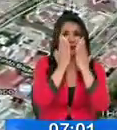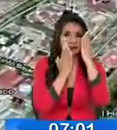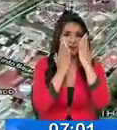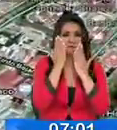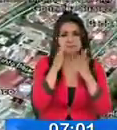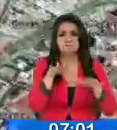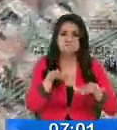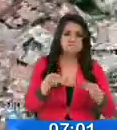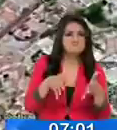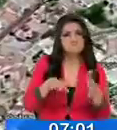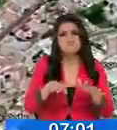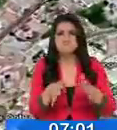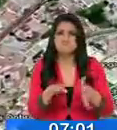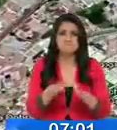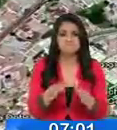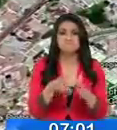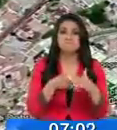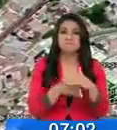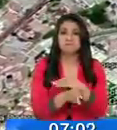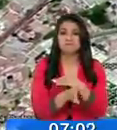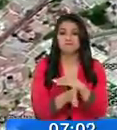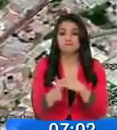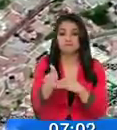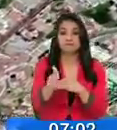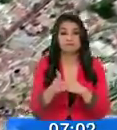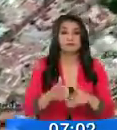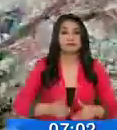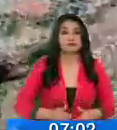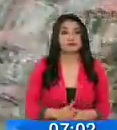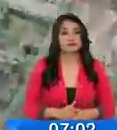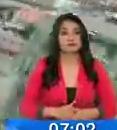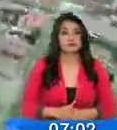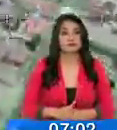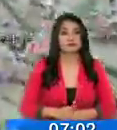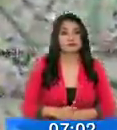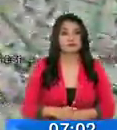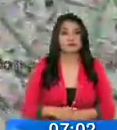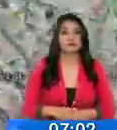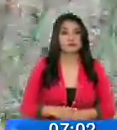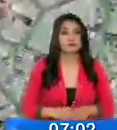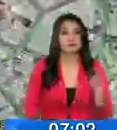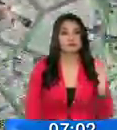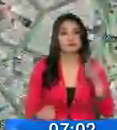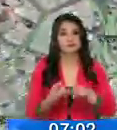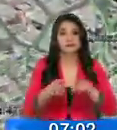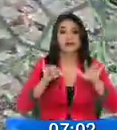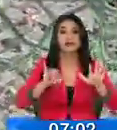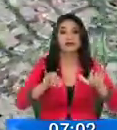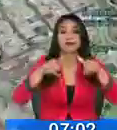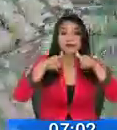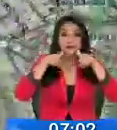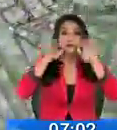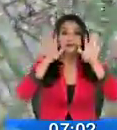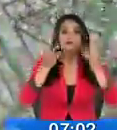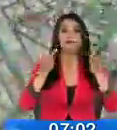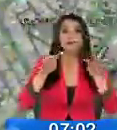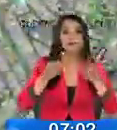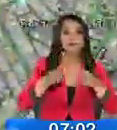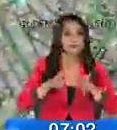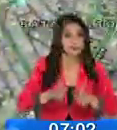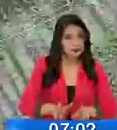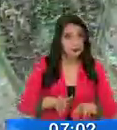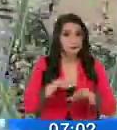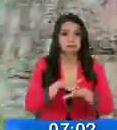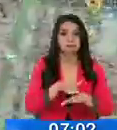viendo, la entrada a la ciudad del túnel Guayasamín. Esto va hacia las 6 de diciembre, que comienza también a tener algún